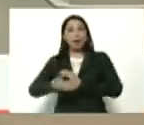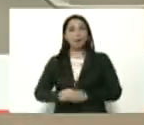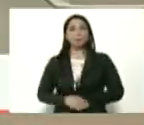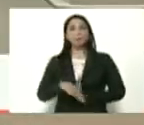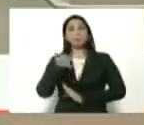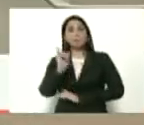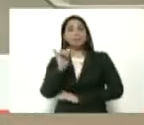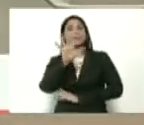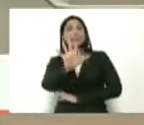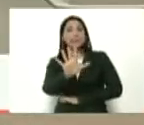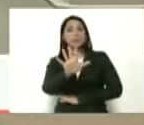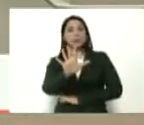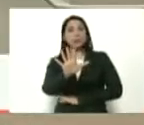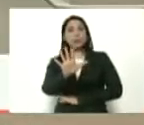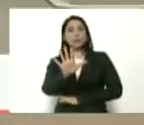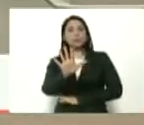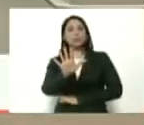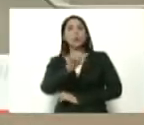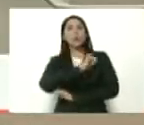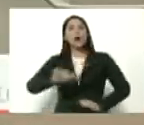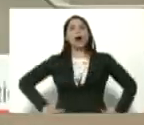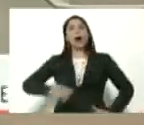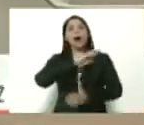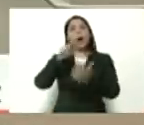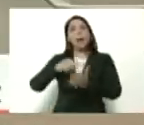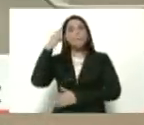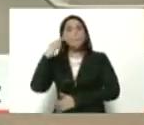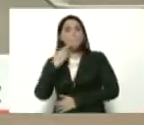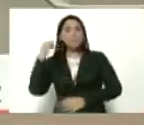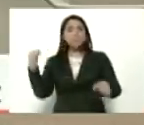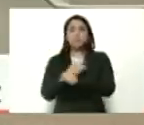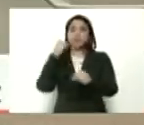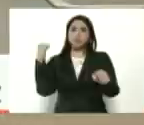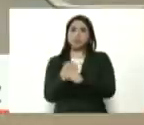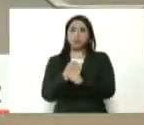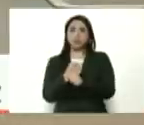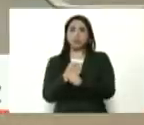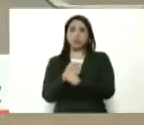estaban 5 casos de guardias nacionales que laboran